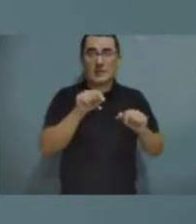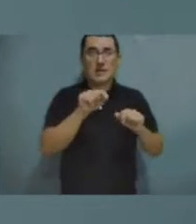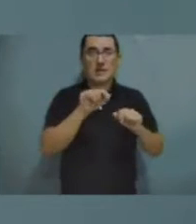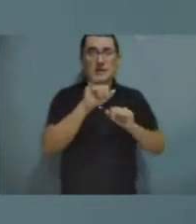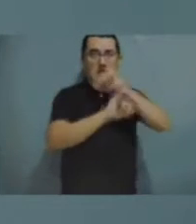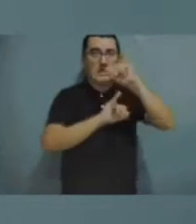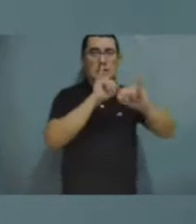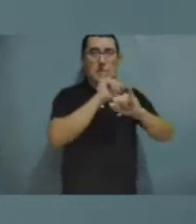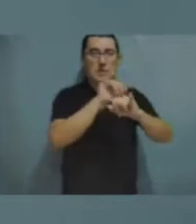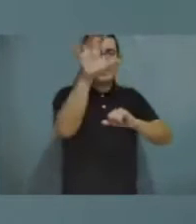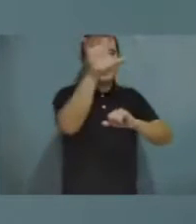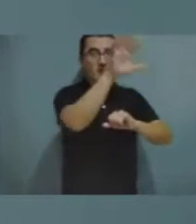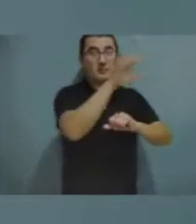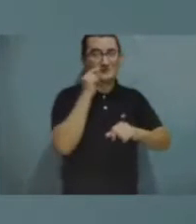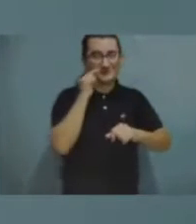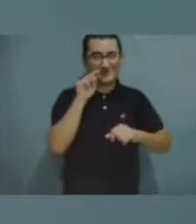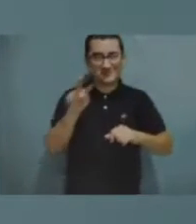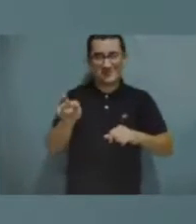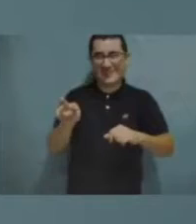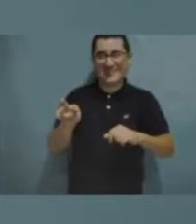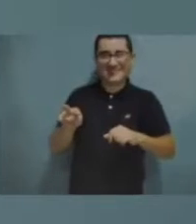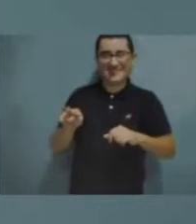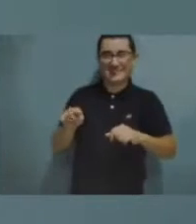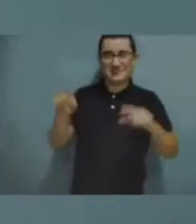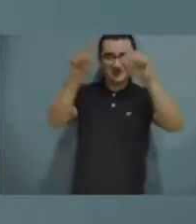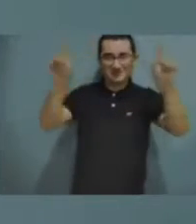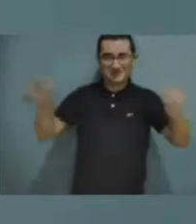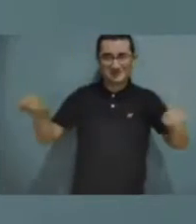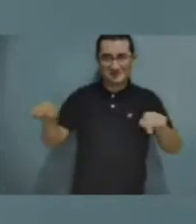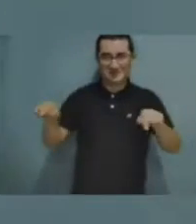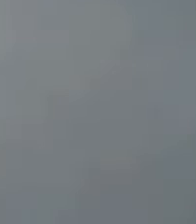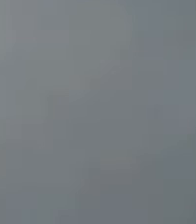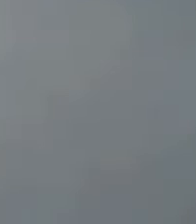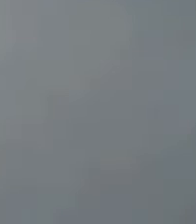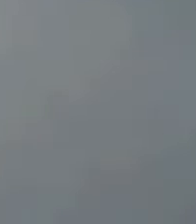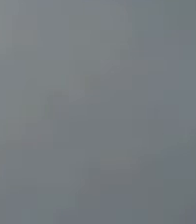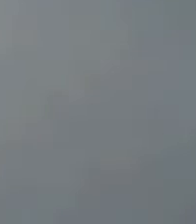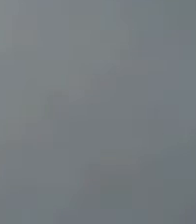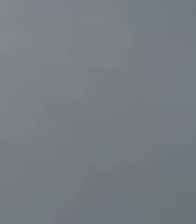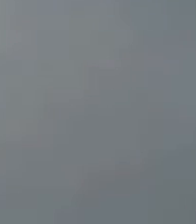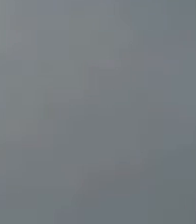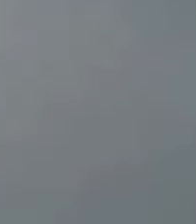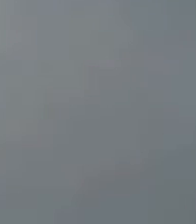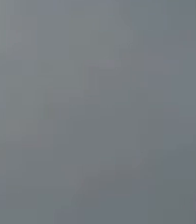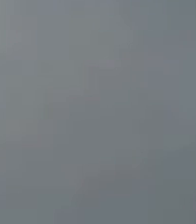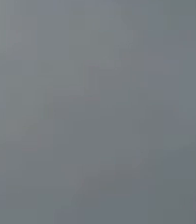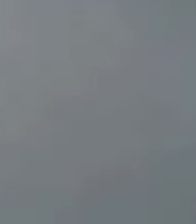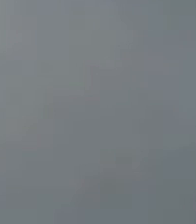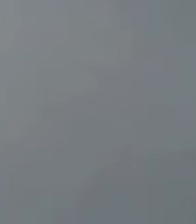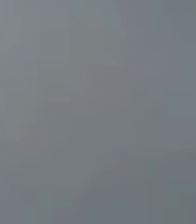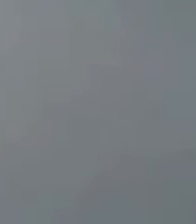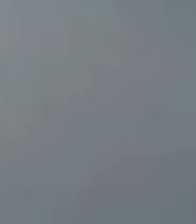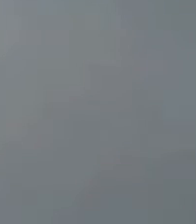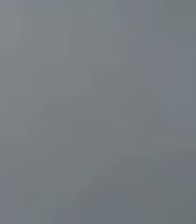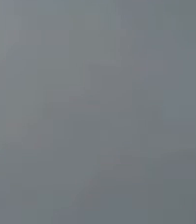tuvimos una participación muy grande de discusión técnica sobre el espectro radioeléctrico.